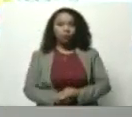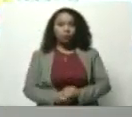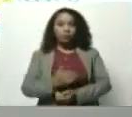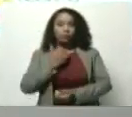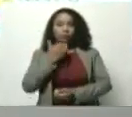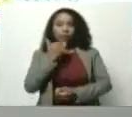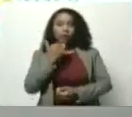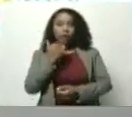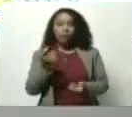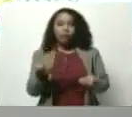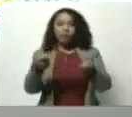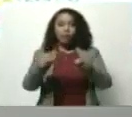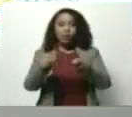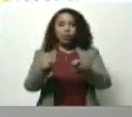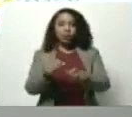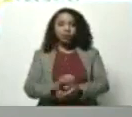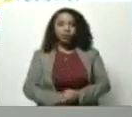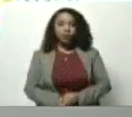bloqueo